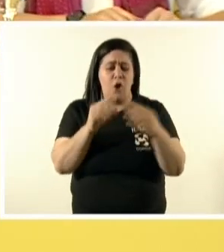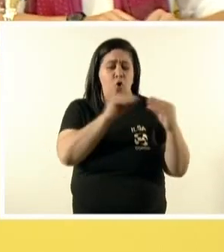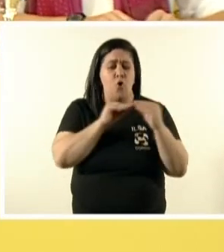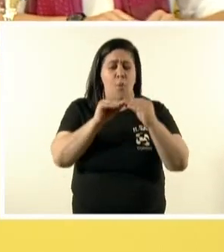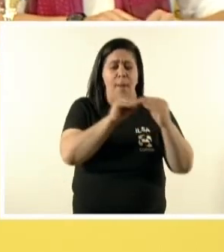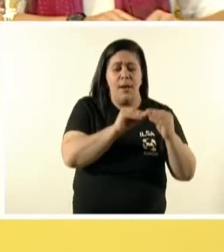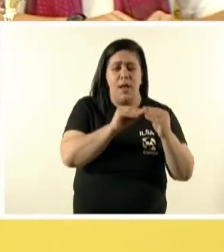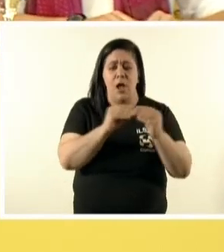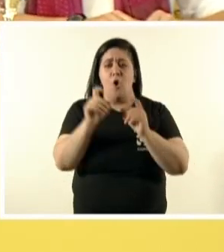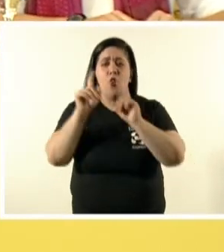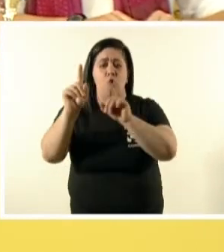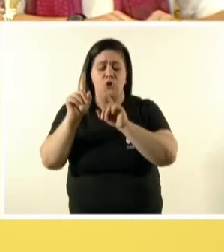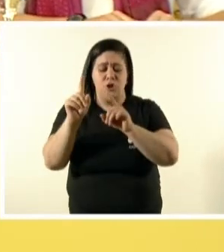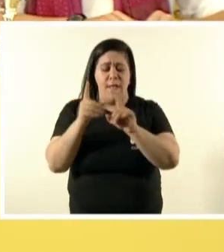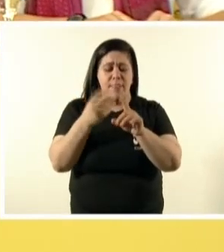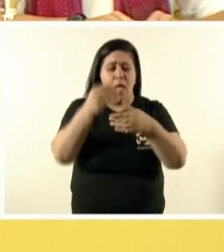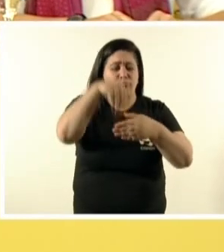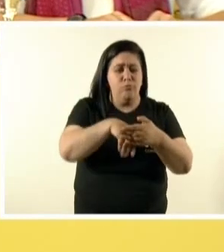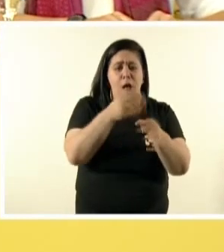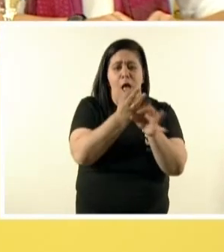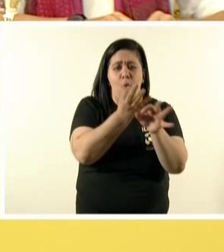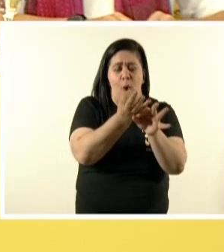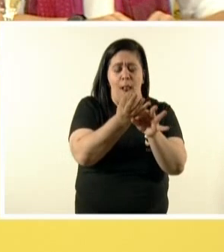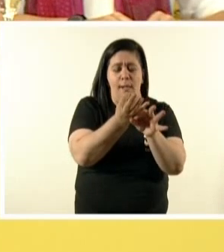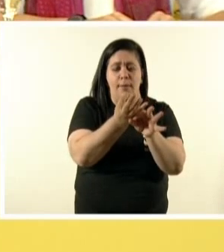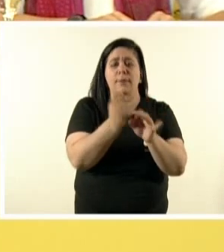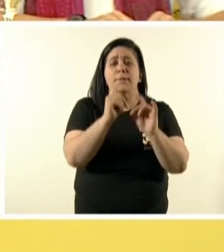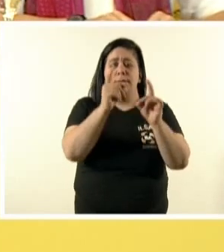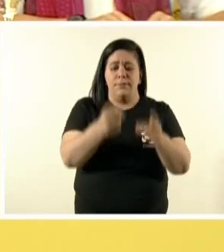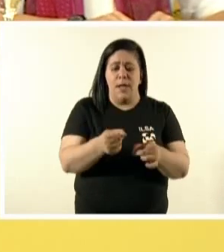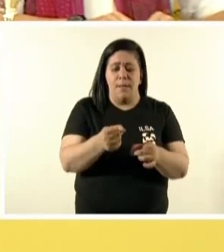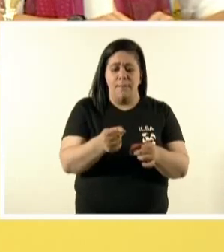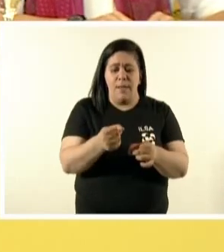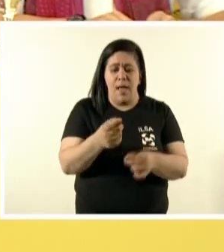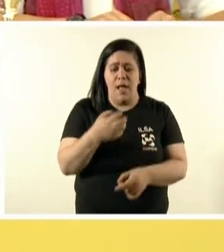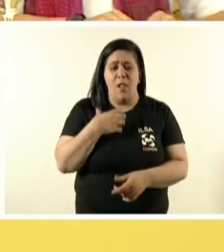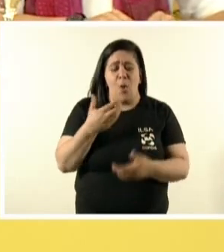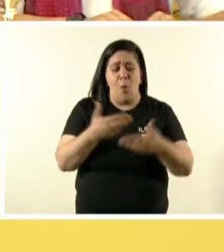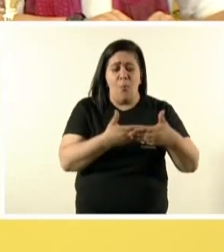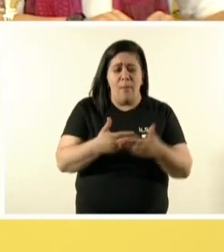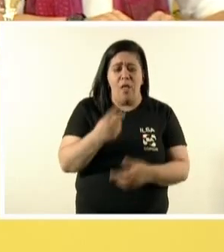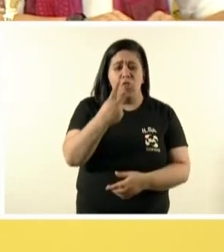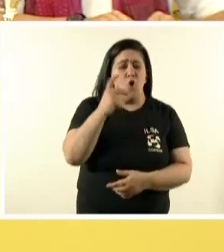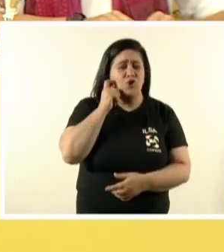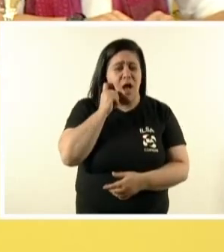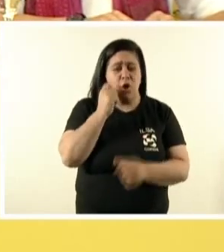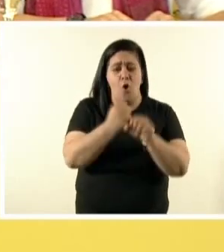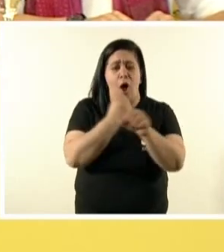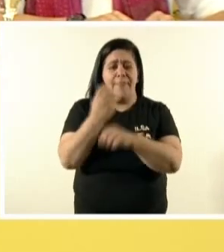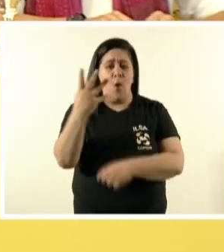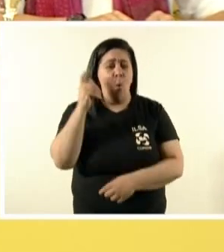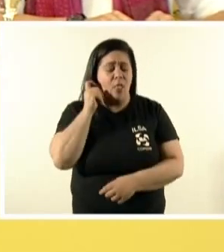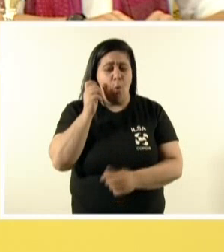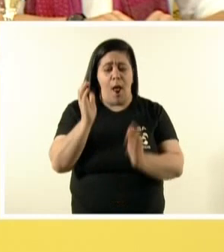compañeros, amigos, con los docentes, con sus escuelas. También los chicos de sala de 2, 3 y 4, también actividades